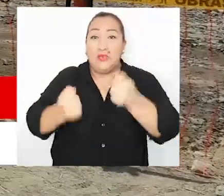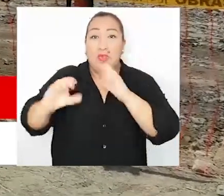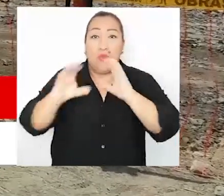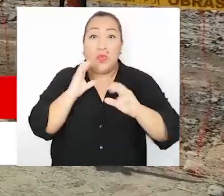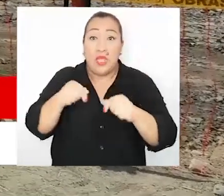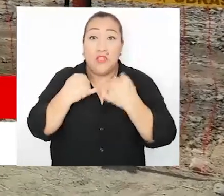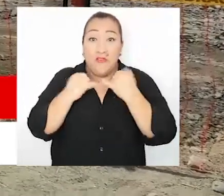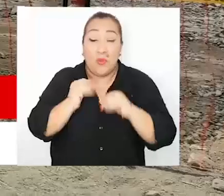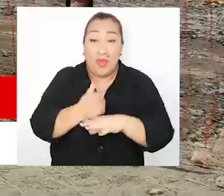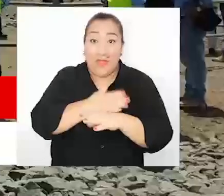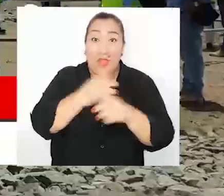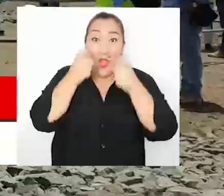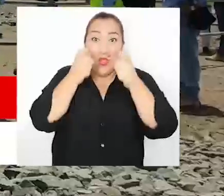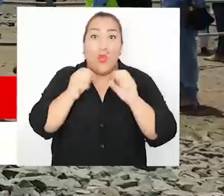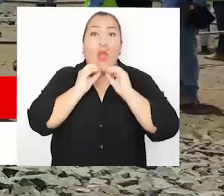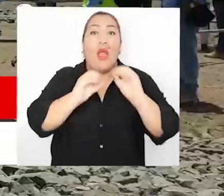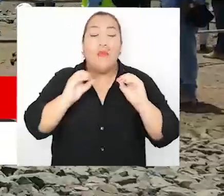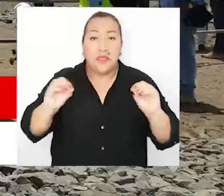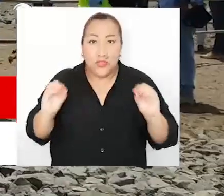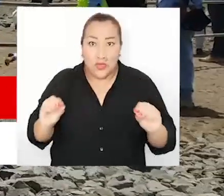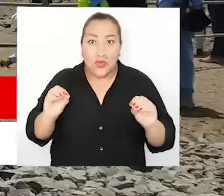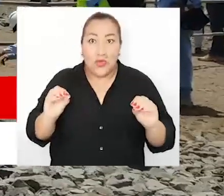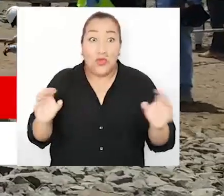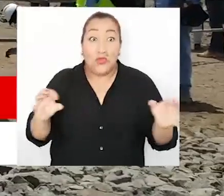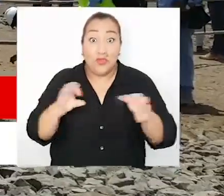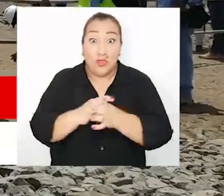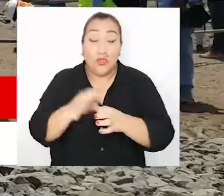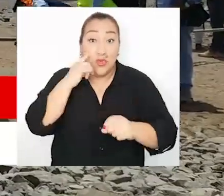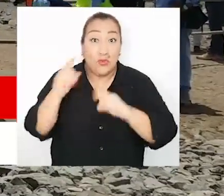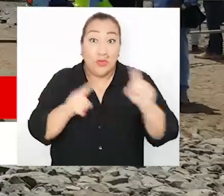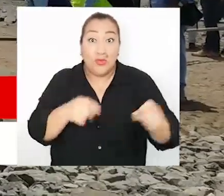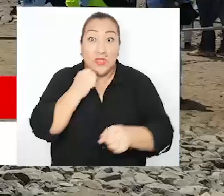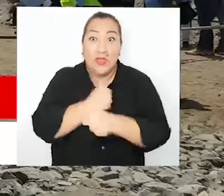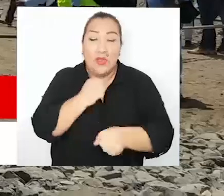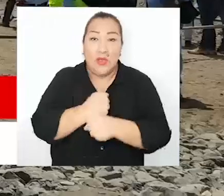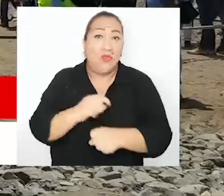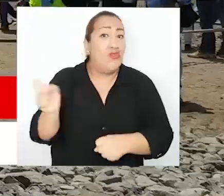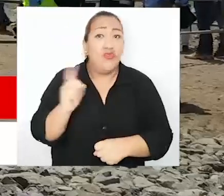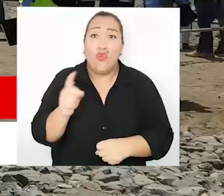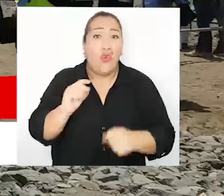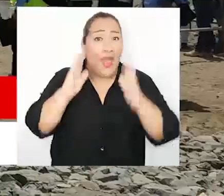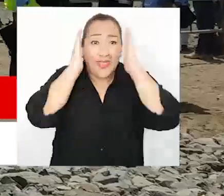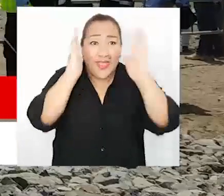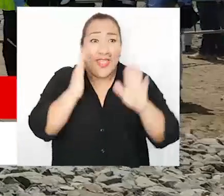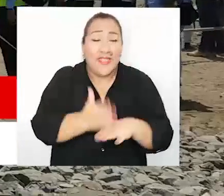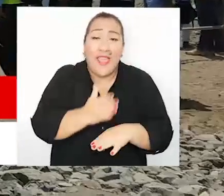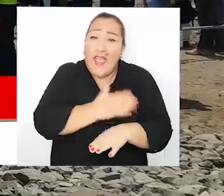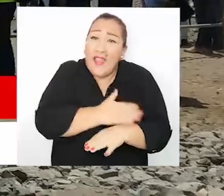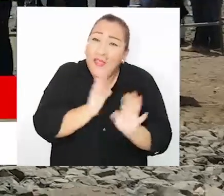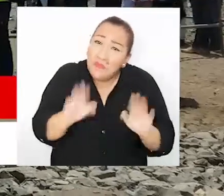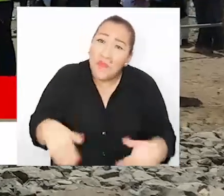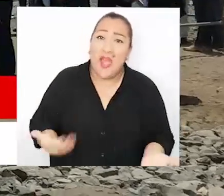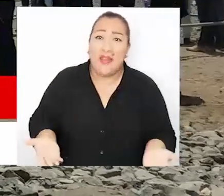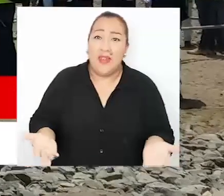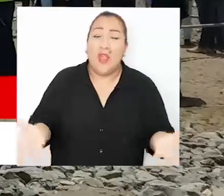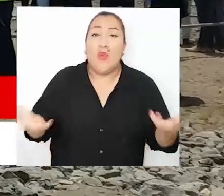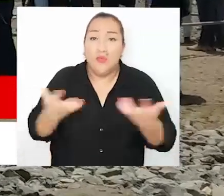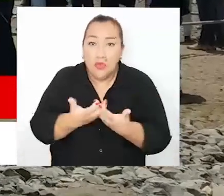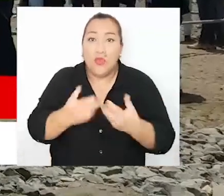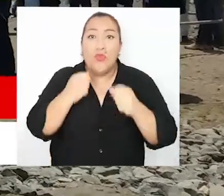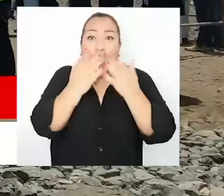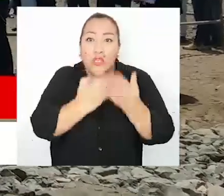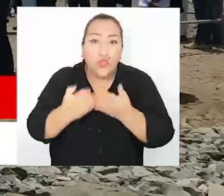de Transporte y Comunicaciones. Nuestro informe de control alertó que el consorcio supervisor de la obra no advirtió oportunamente